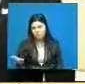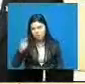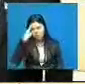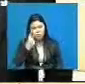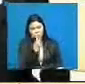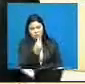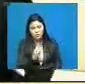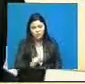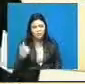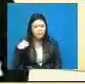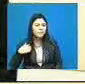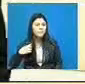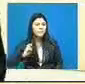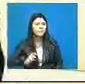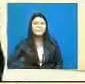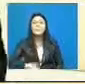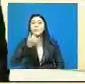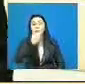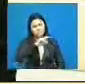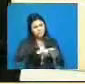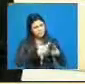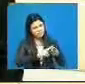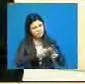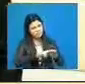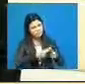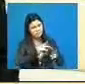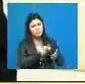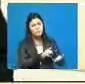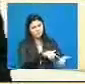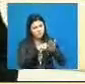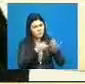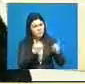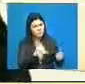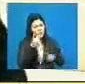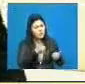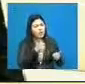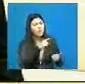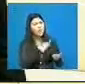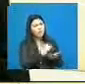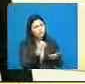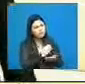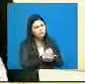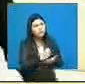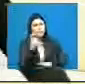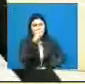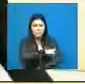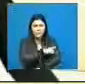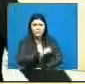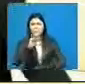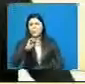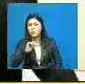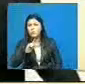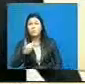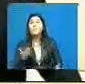Esa relación, impuestos de las petroleras y dividendos de Ecopetrol como porcentaje de los ingresos del